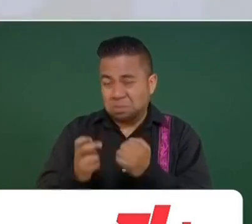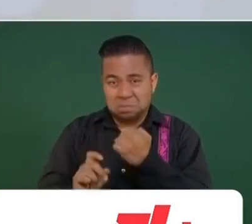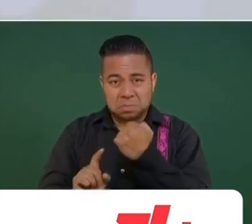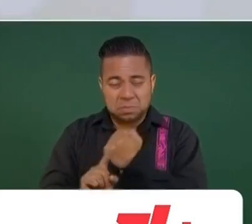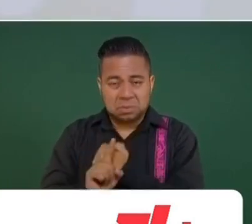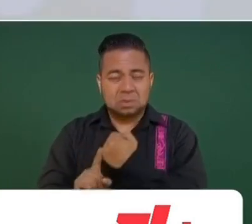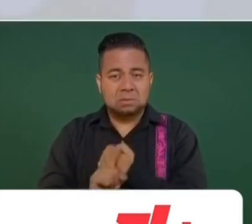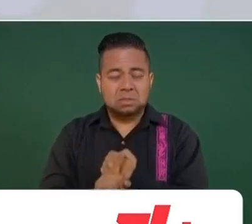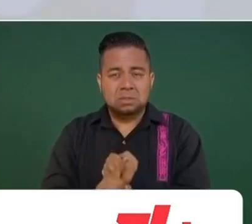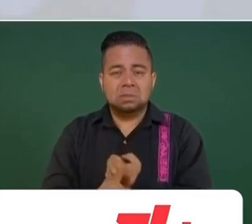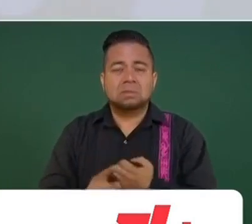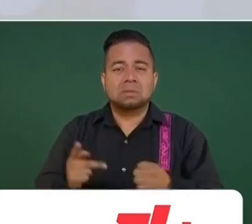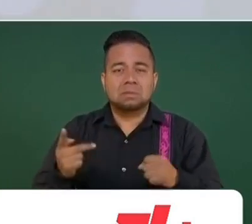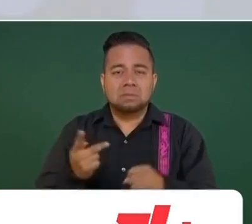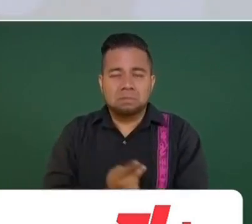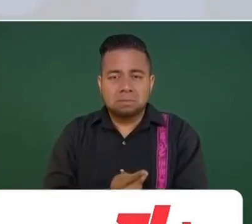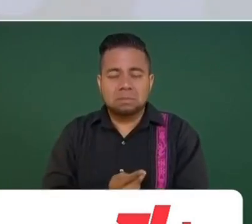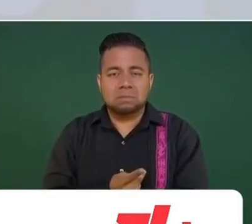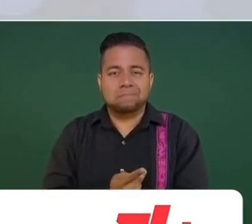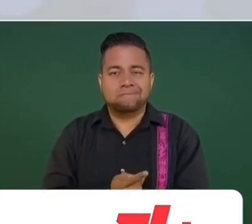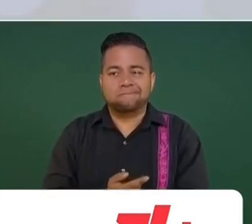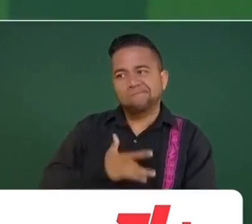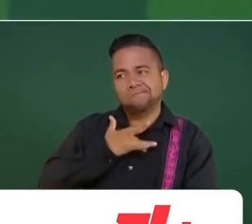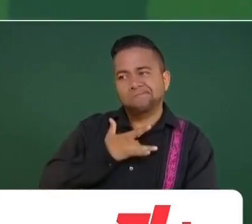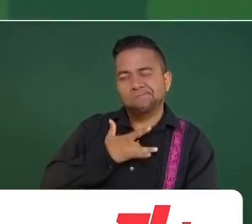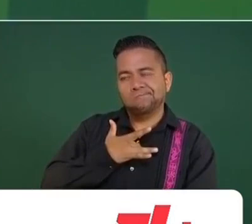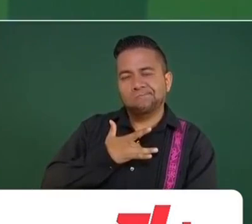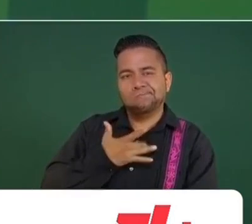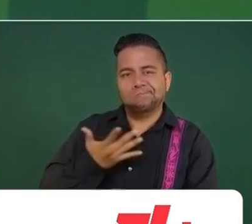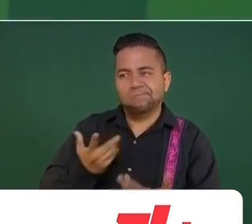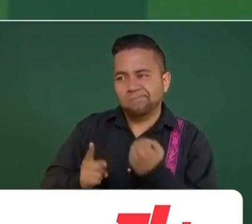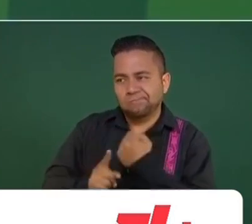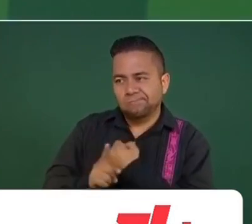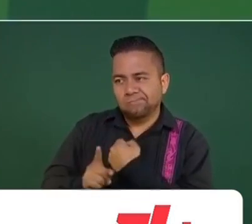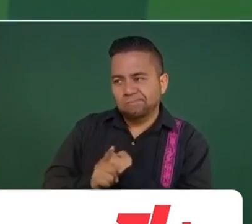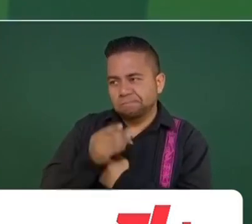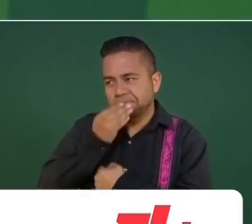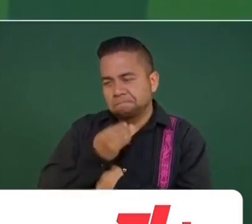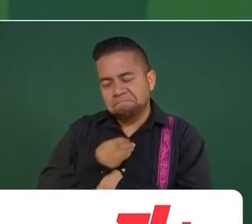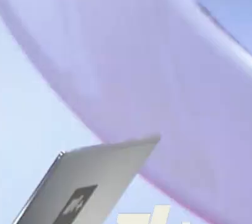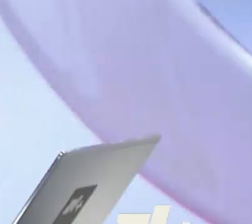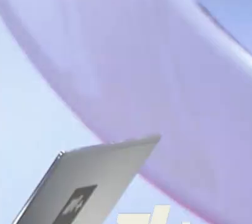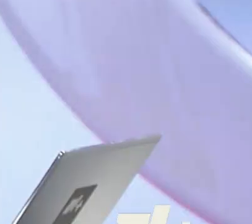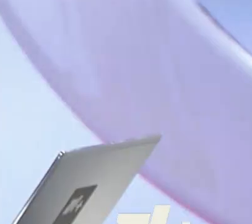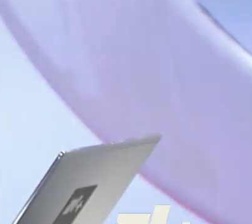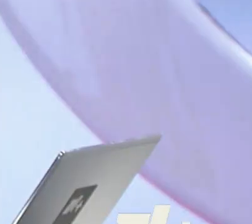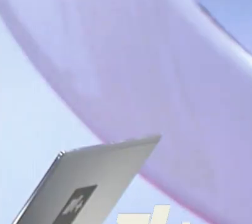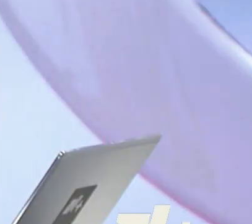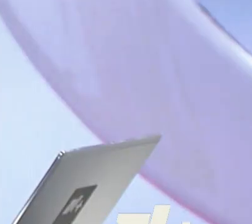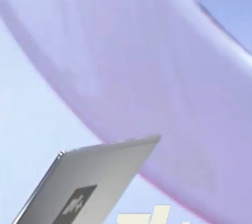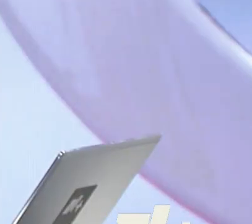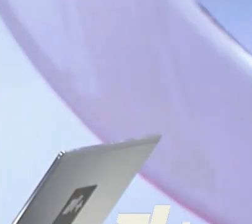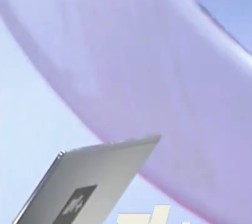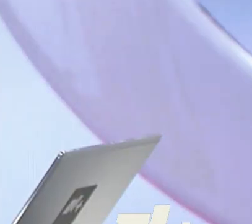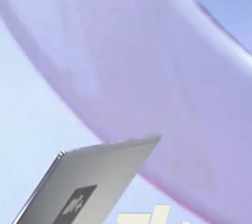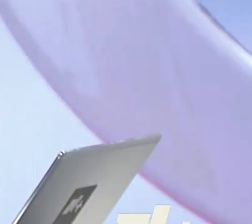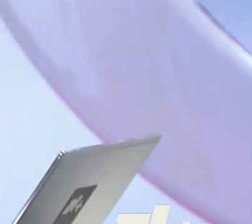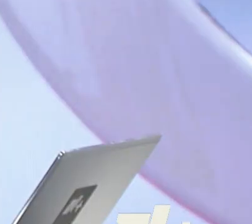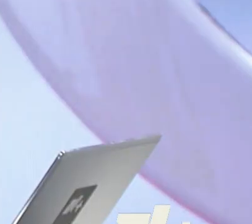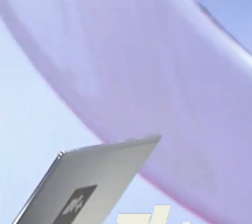de una u otra manera alienta la migración. Pues sí, la contención